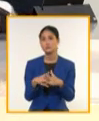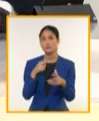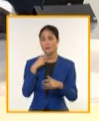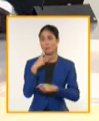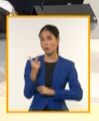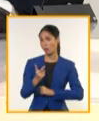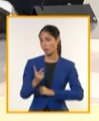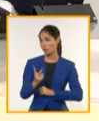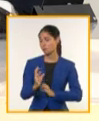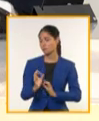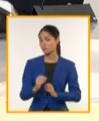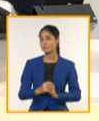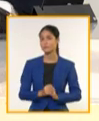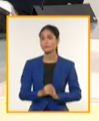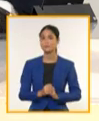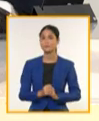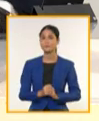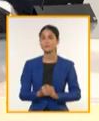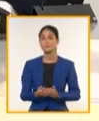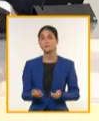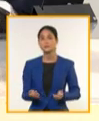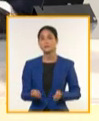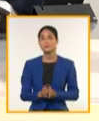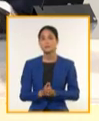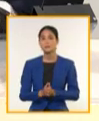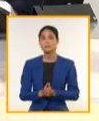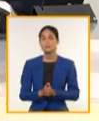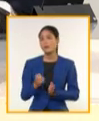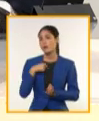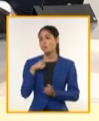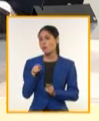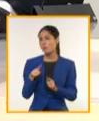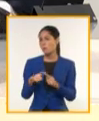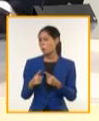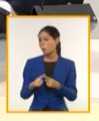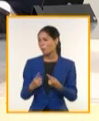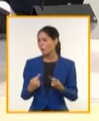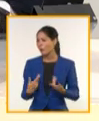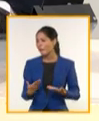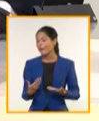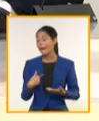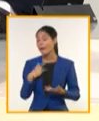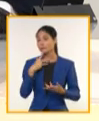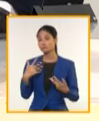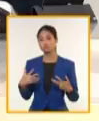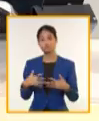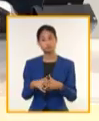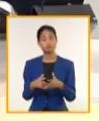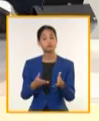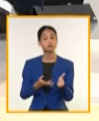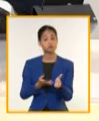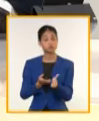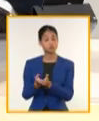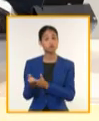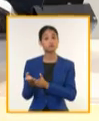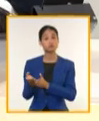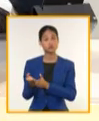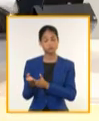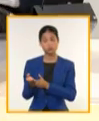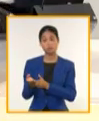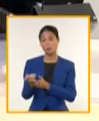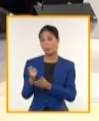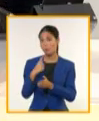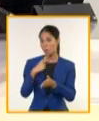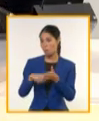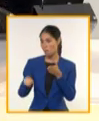ambos países. Eso obviamente obedece a unas relaciones largas, desarrolladas, y